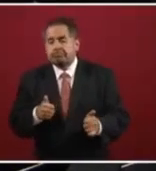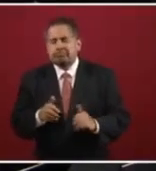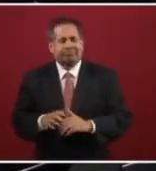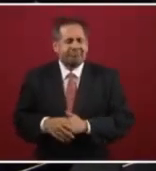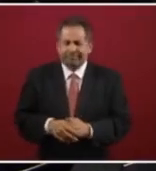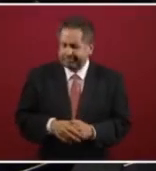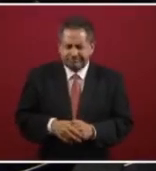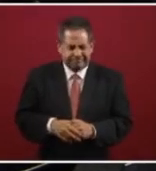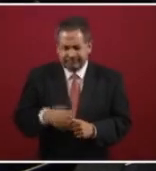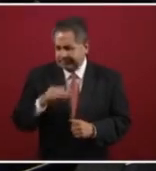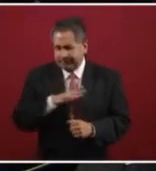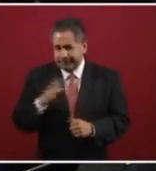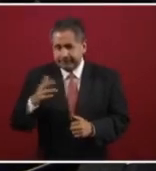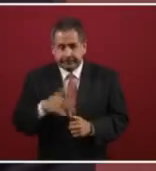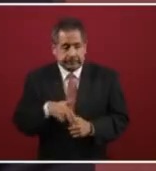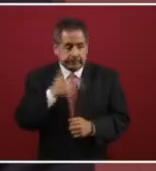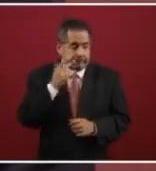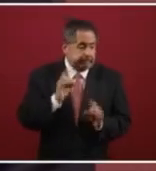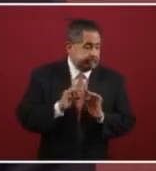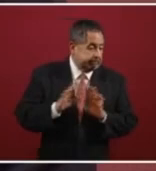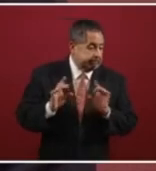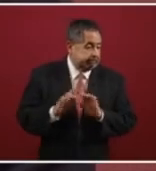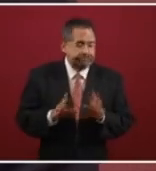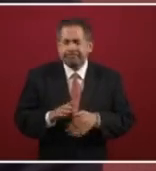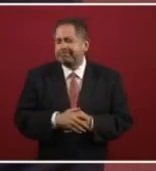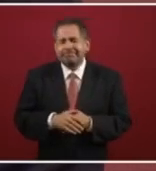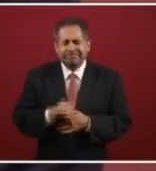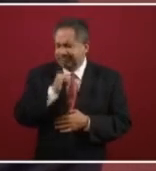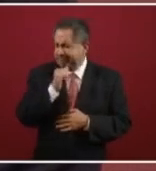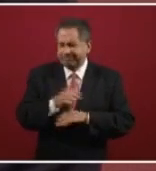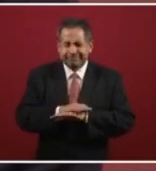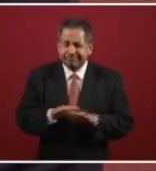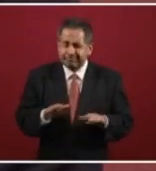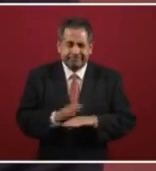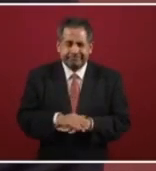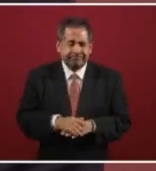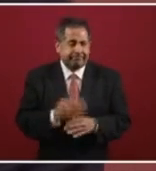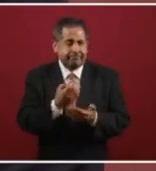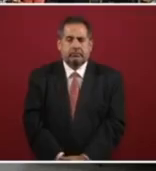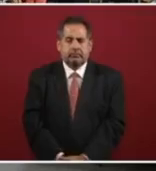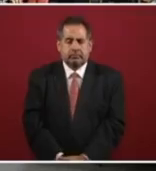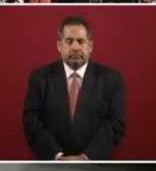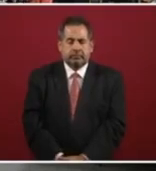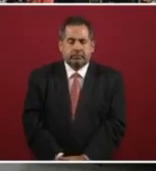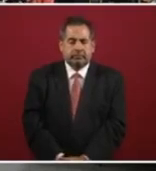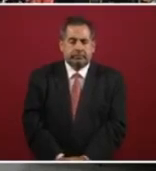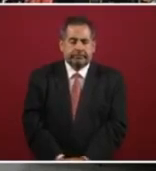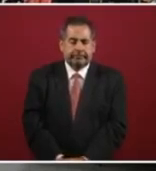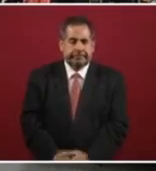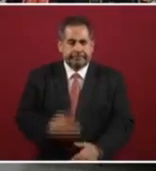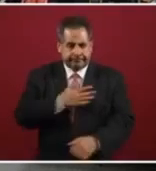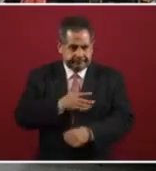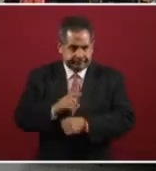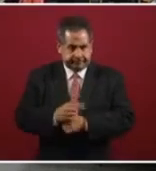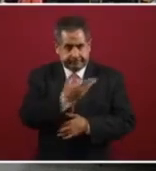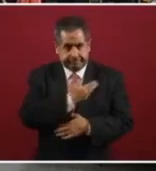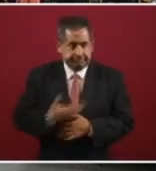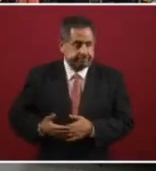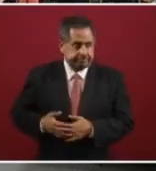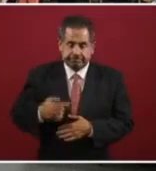ningún riesgo ni para la economía ni para la